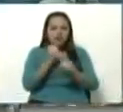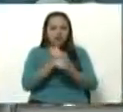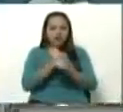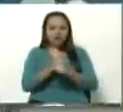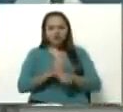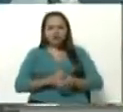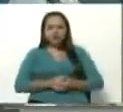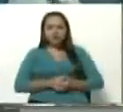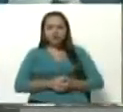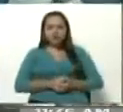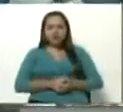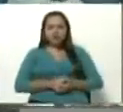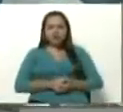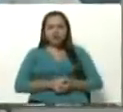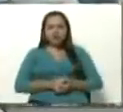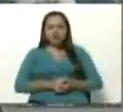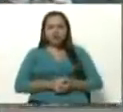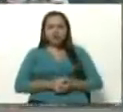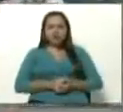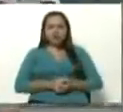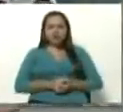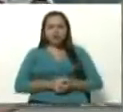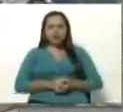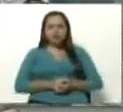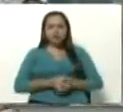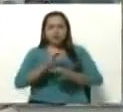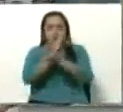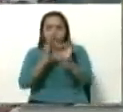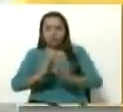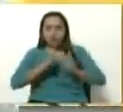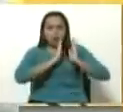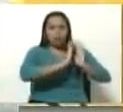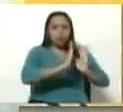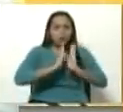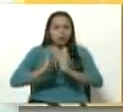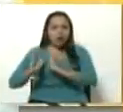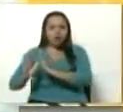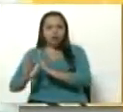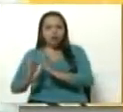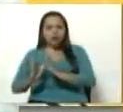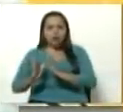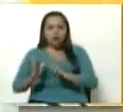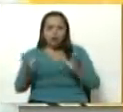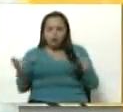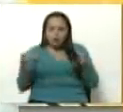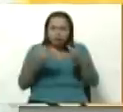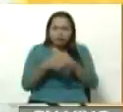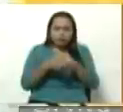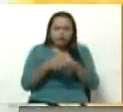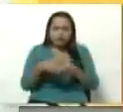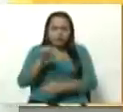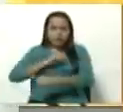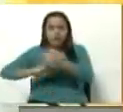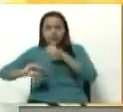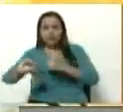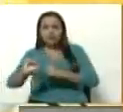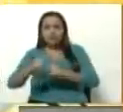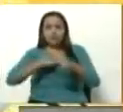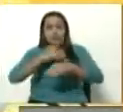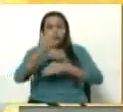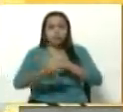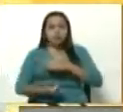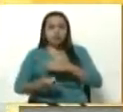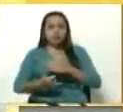como parte de esa estructura monolítica para la defensa del